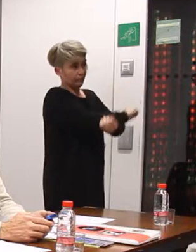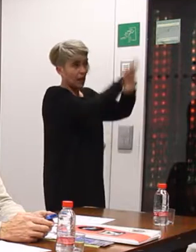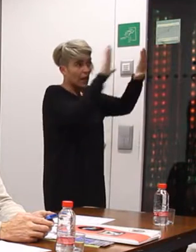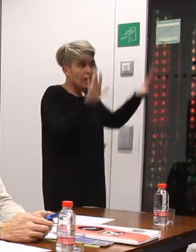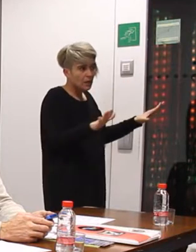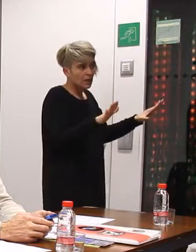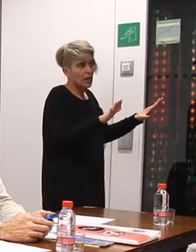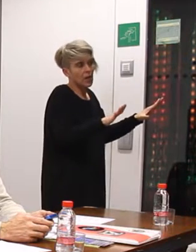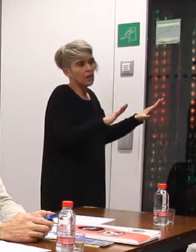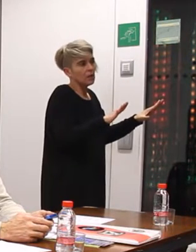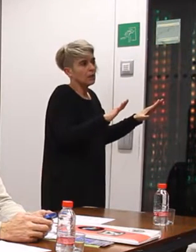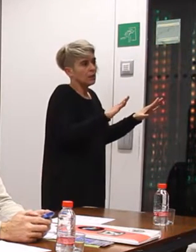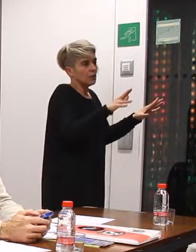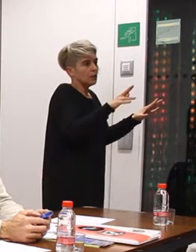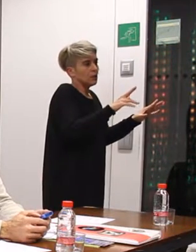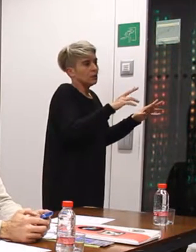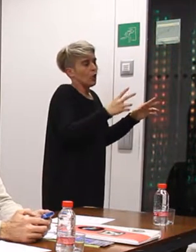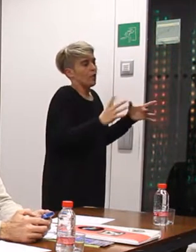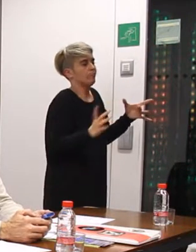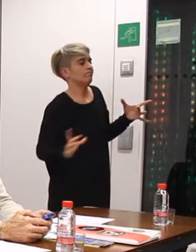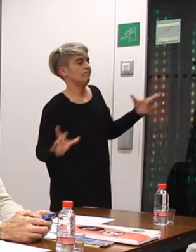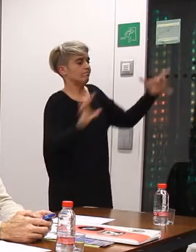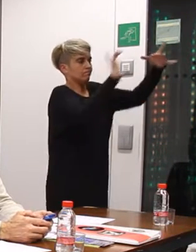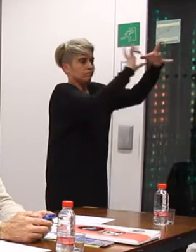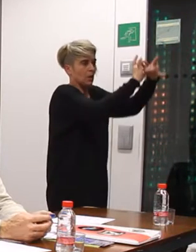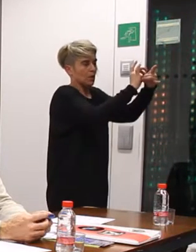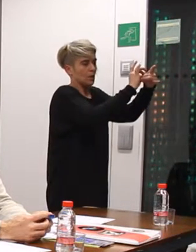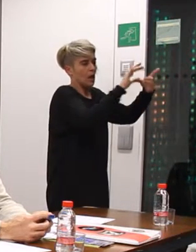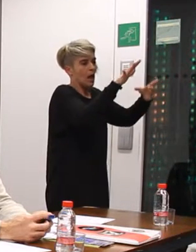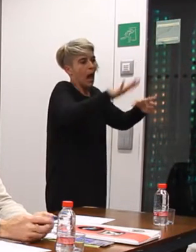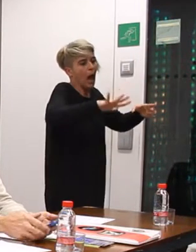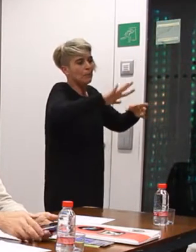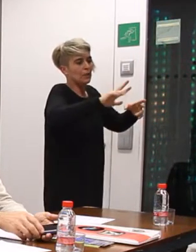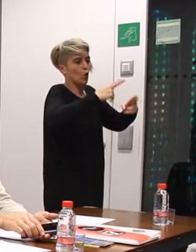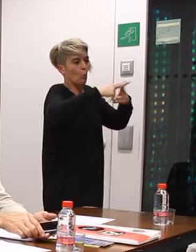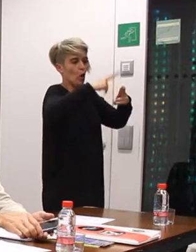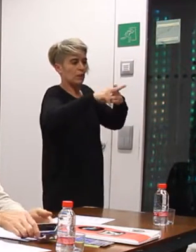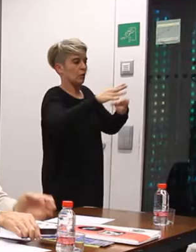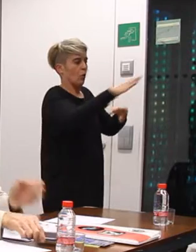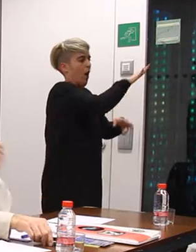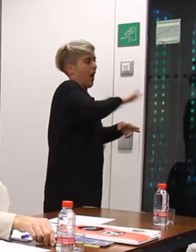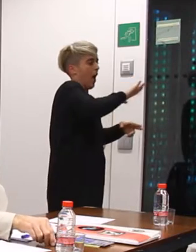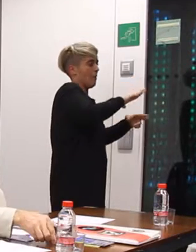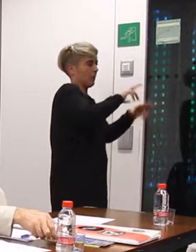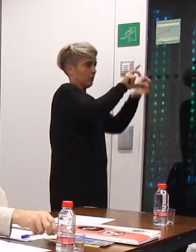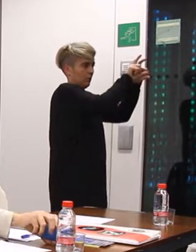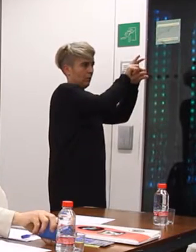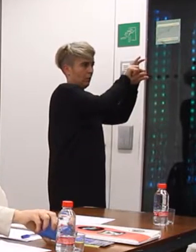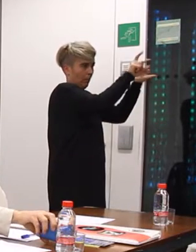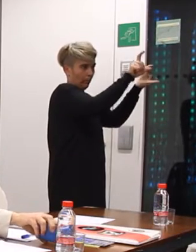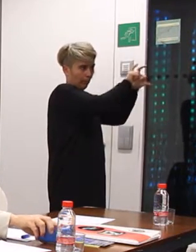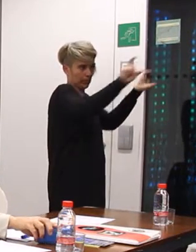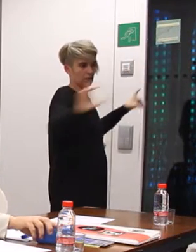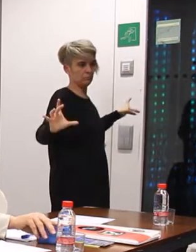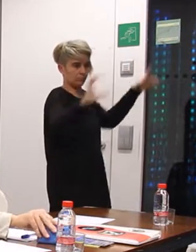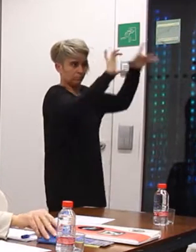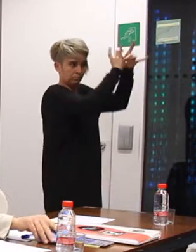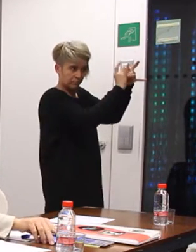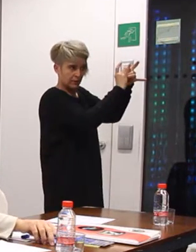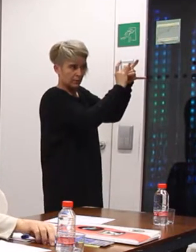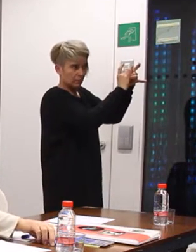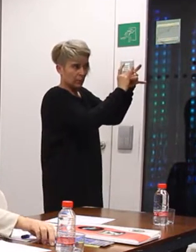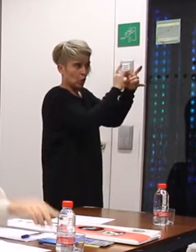una connivencia entre el plano político y el plano empresarial que se lucra por las